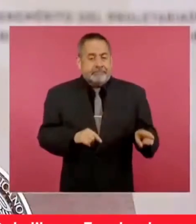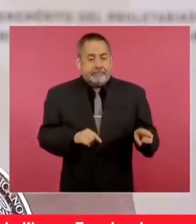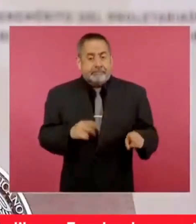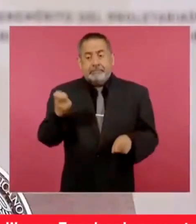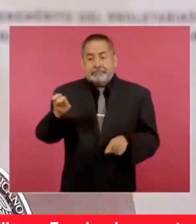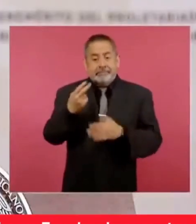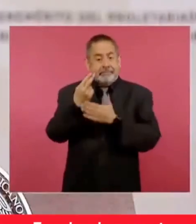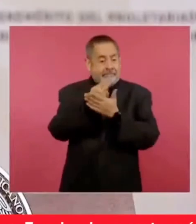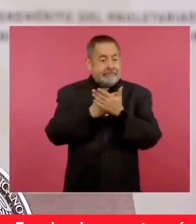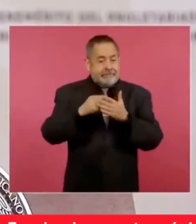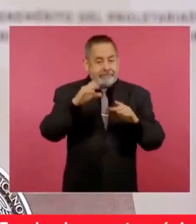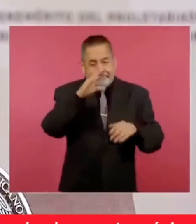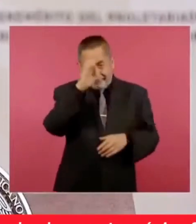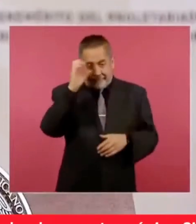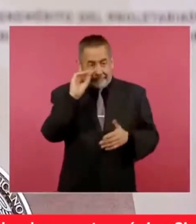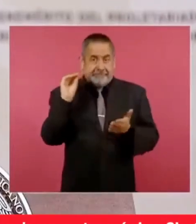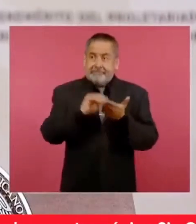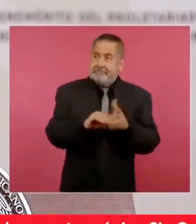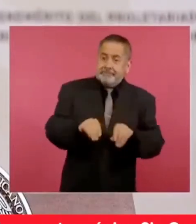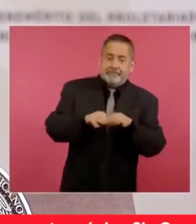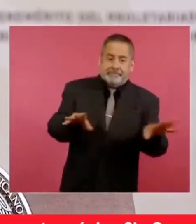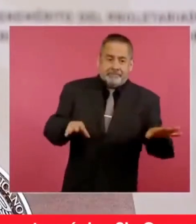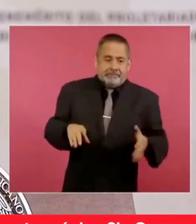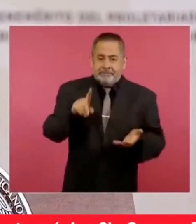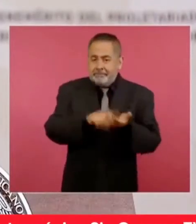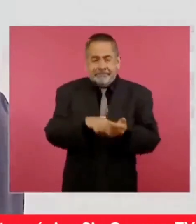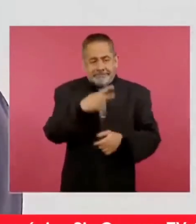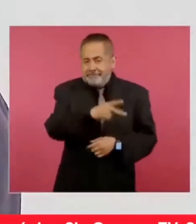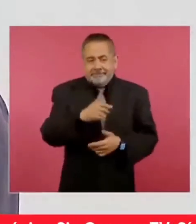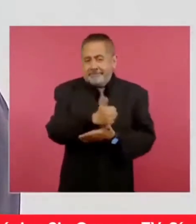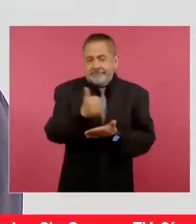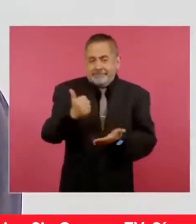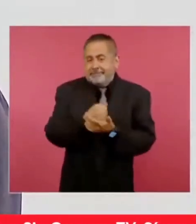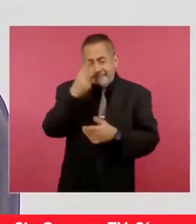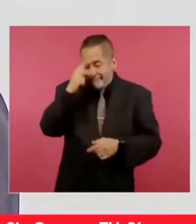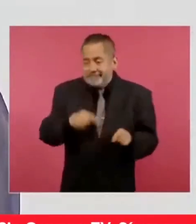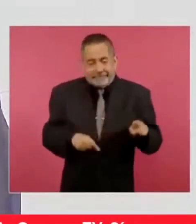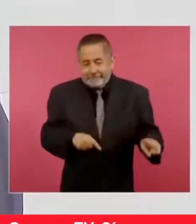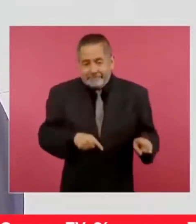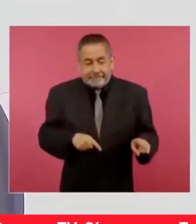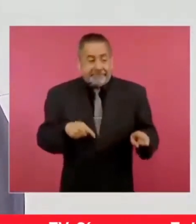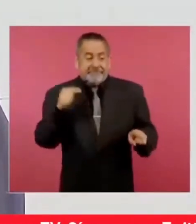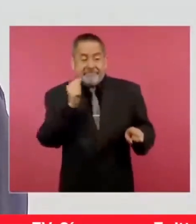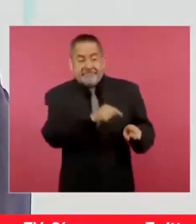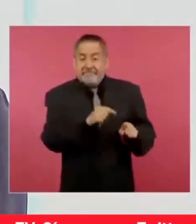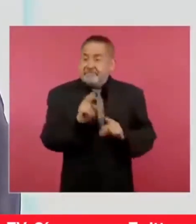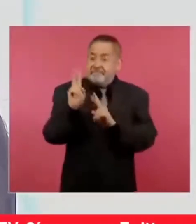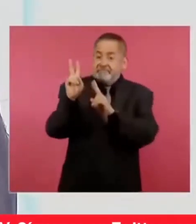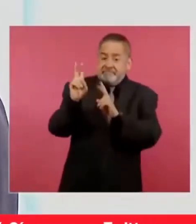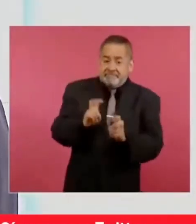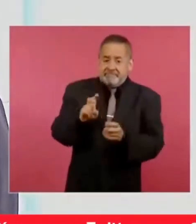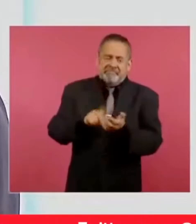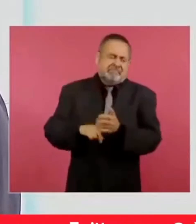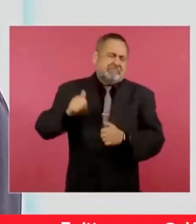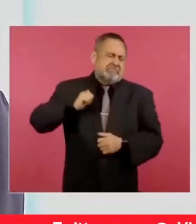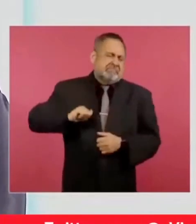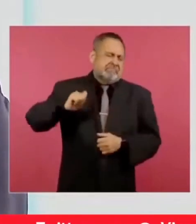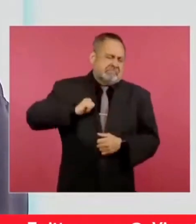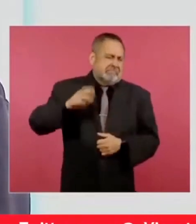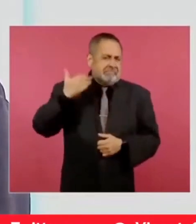utiliza de mala fe no es de la Ciudad de México. Se trata de una fotografía vieja del